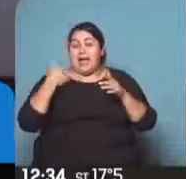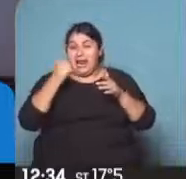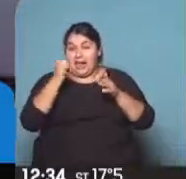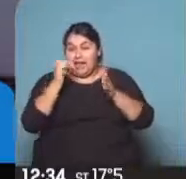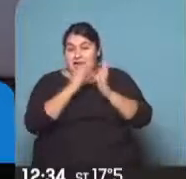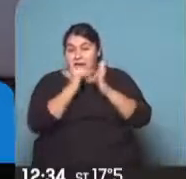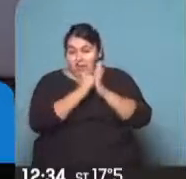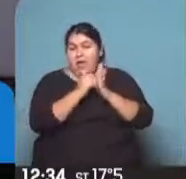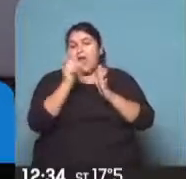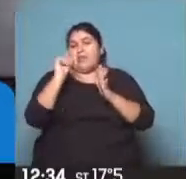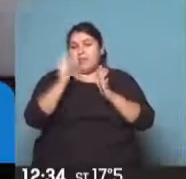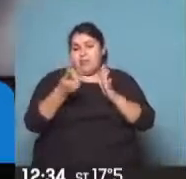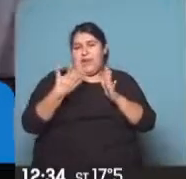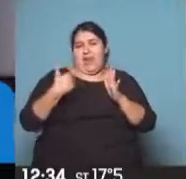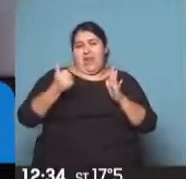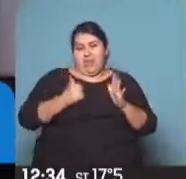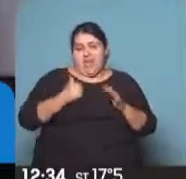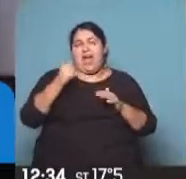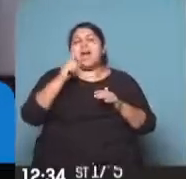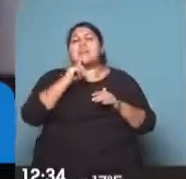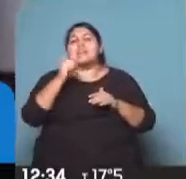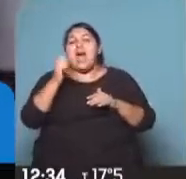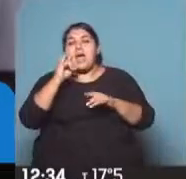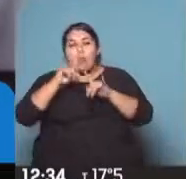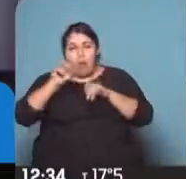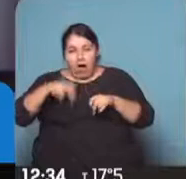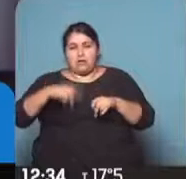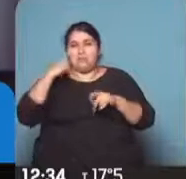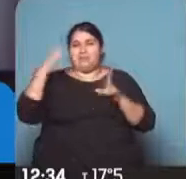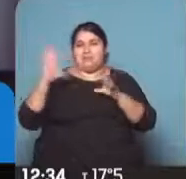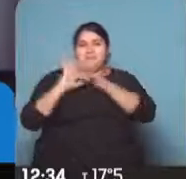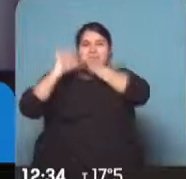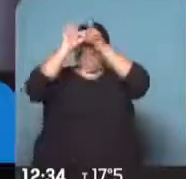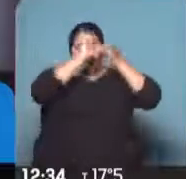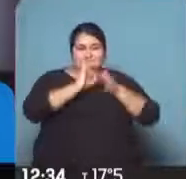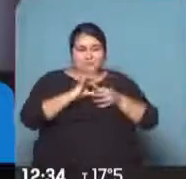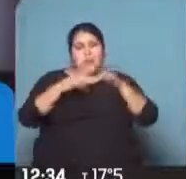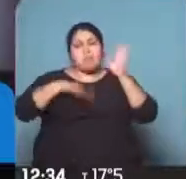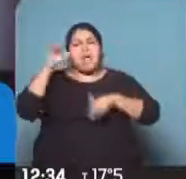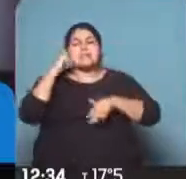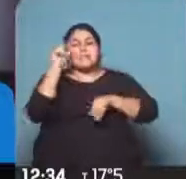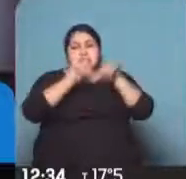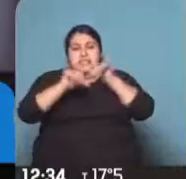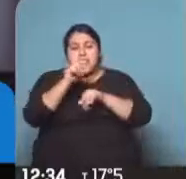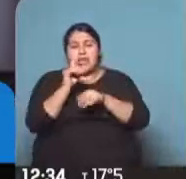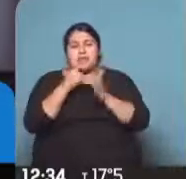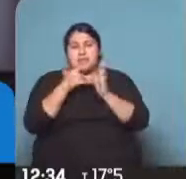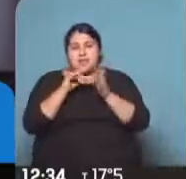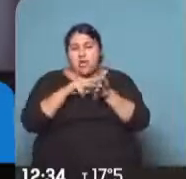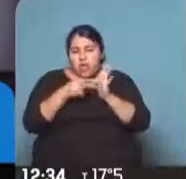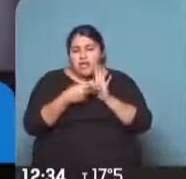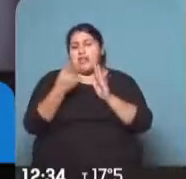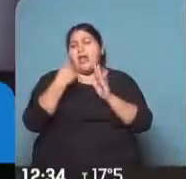esta nueva organización internacional de instituciones científicas tecnológicas y de innovación